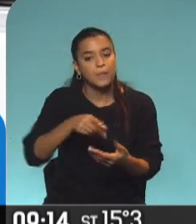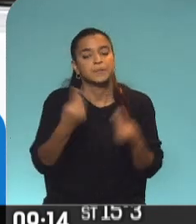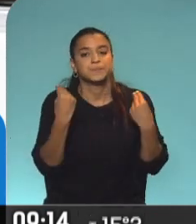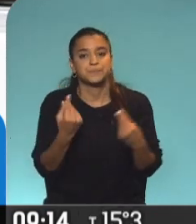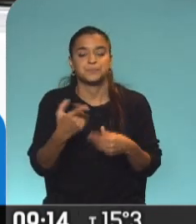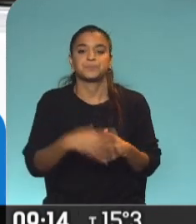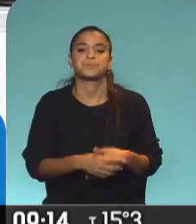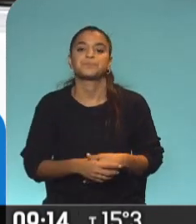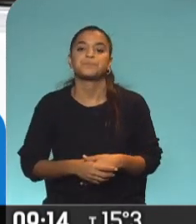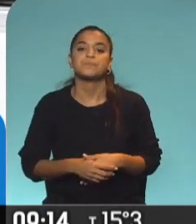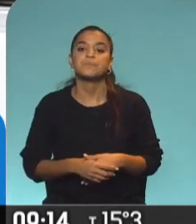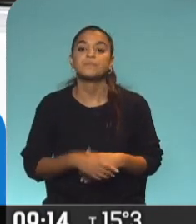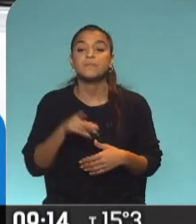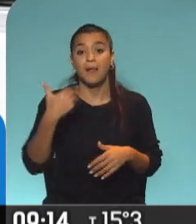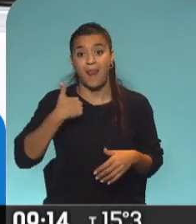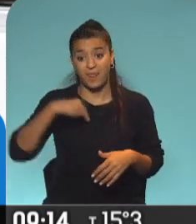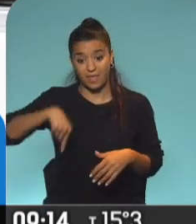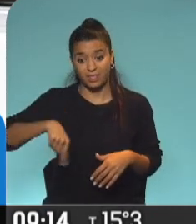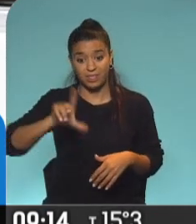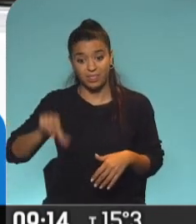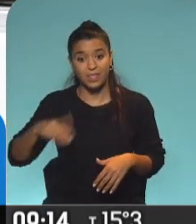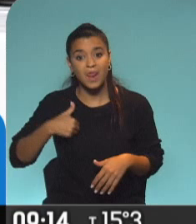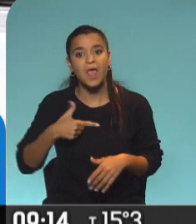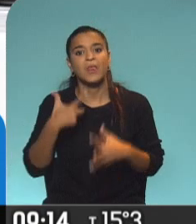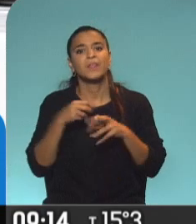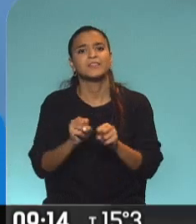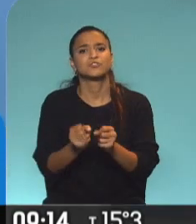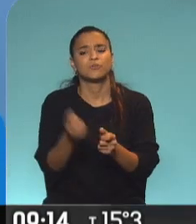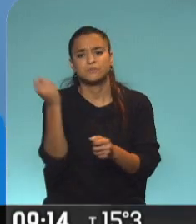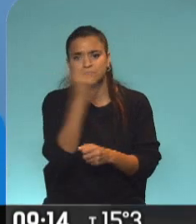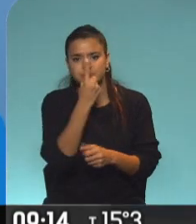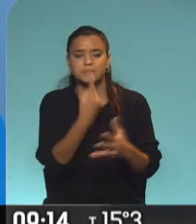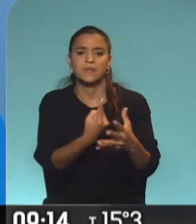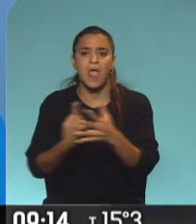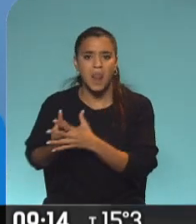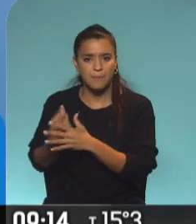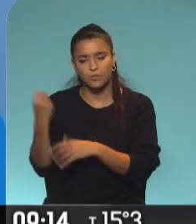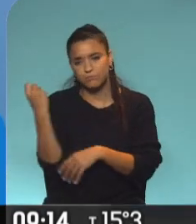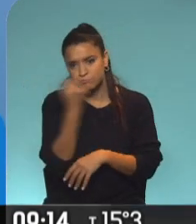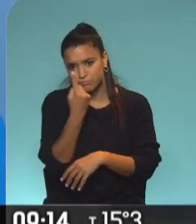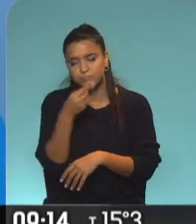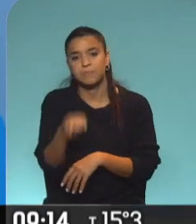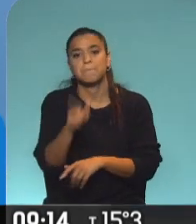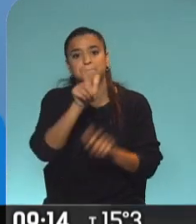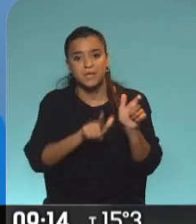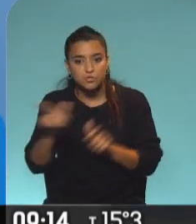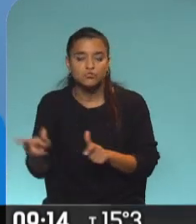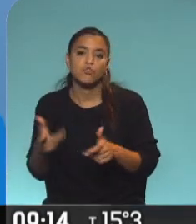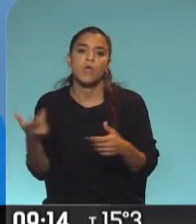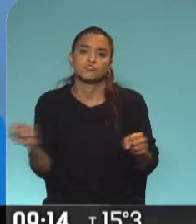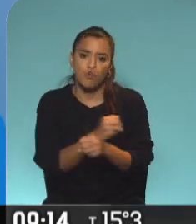que en Argentina la detección precoz, el aislamiento precoz de las personas, los